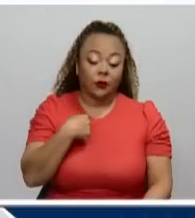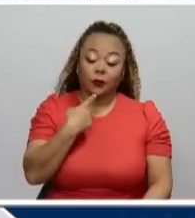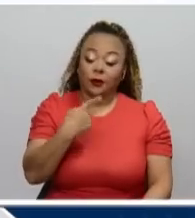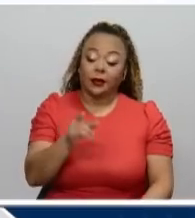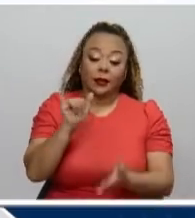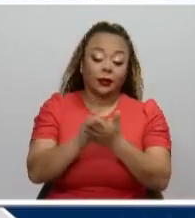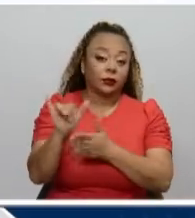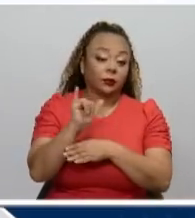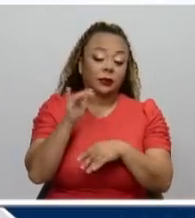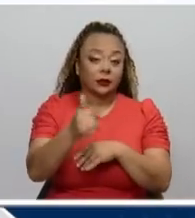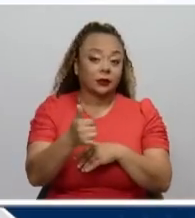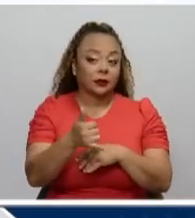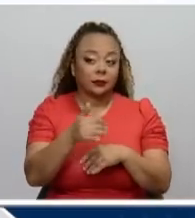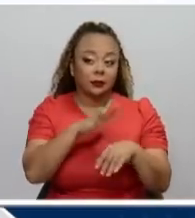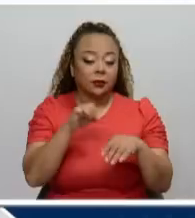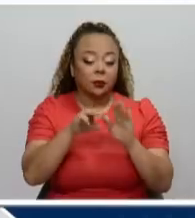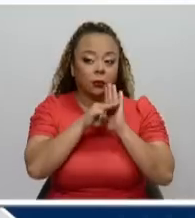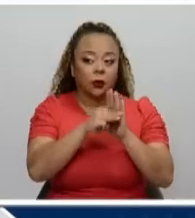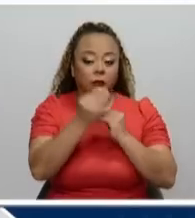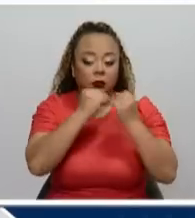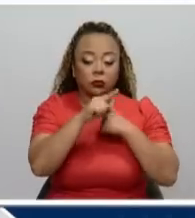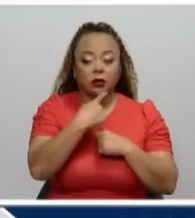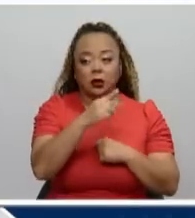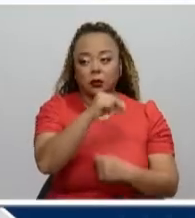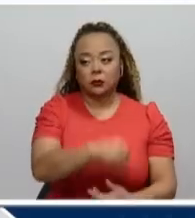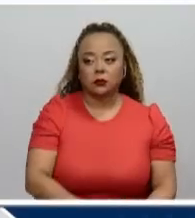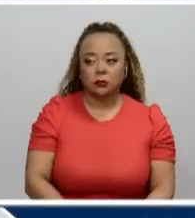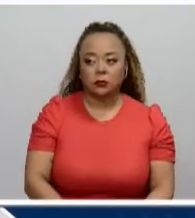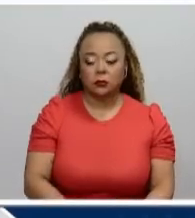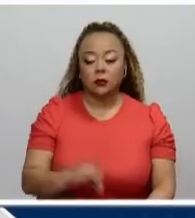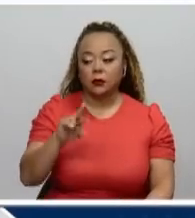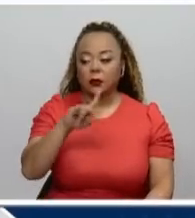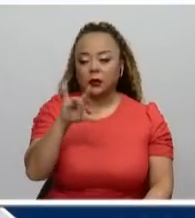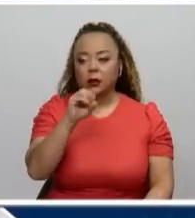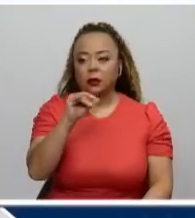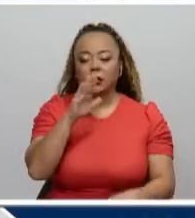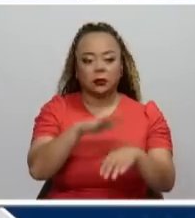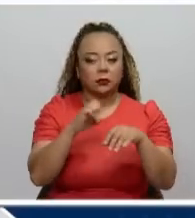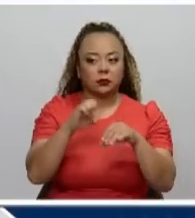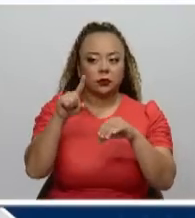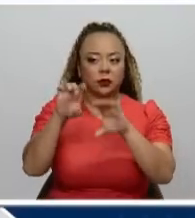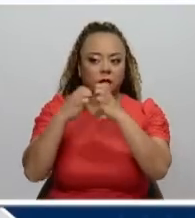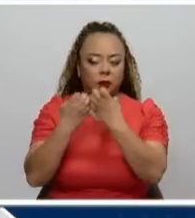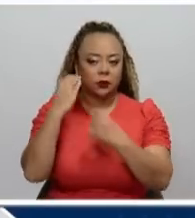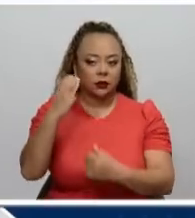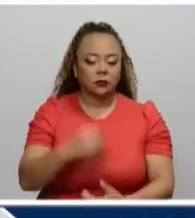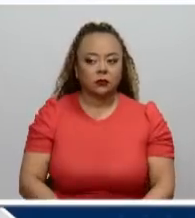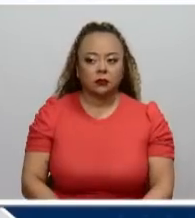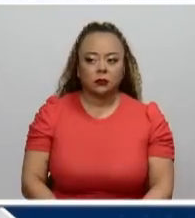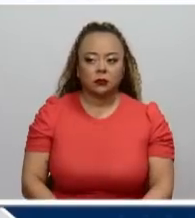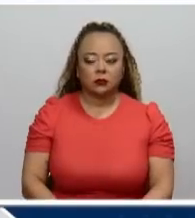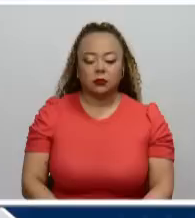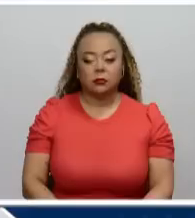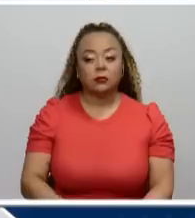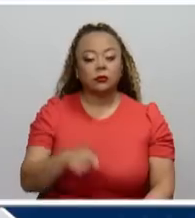dije que eso es como que te llame una modelo a cenar colegas que no O sea siendo fuller y que te llame un equipo de la serie de Brasil pero ustedes no han notado que